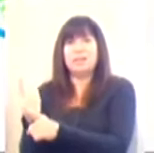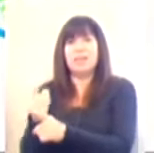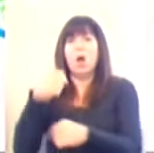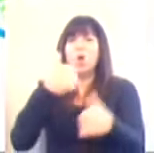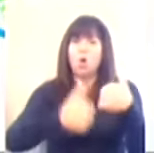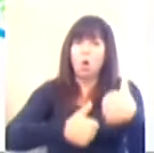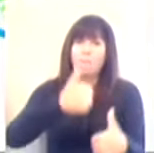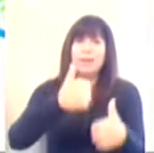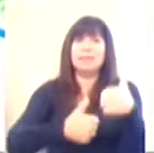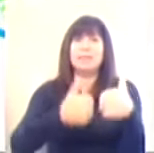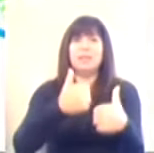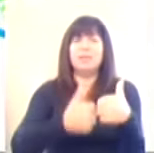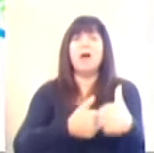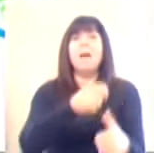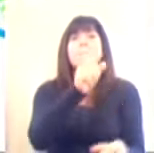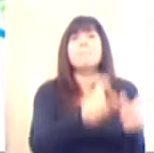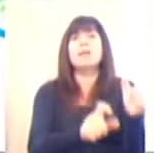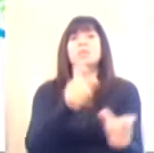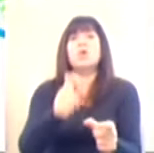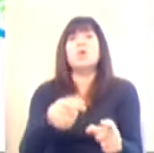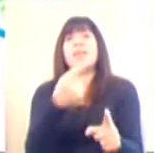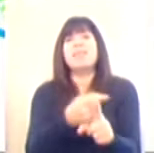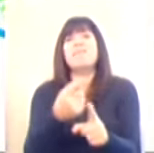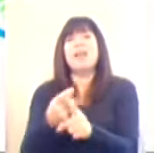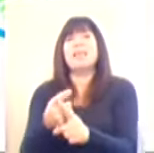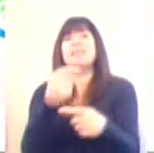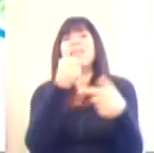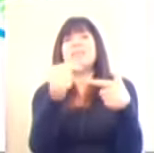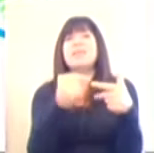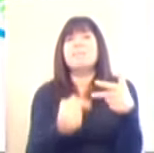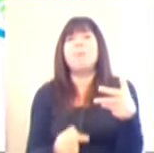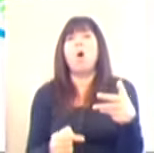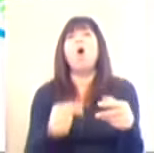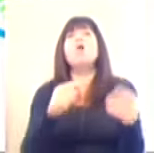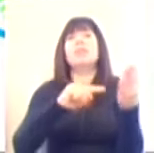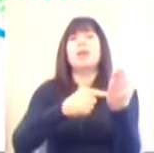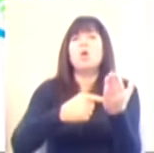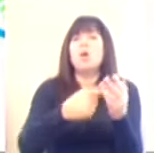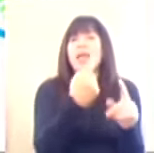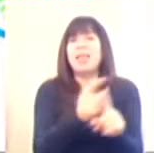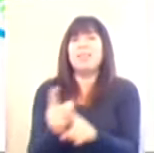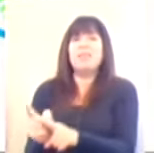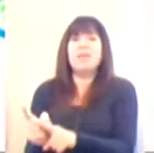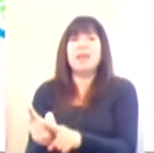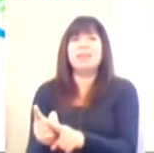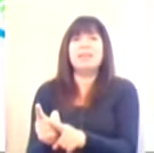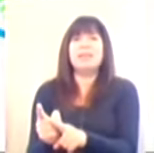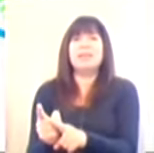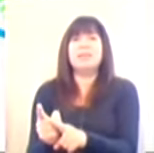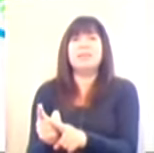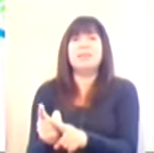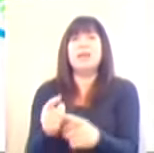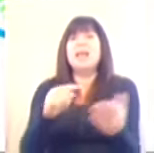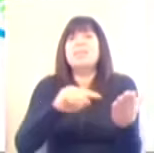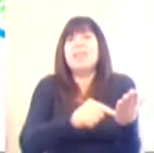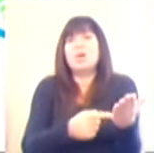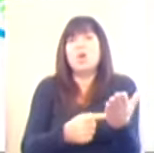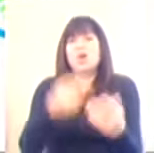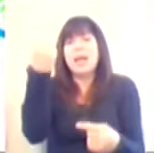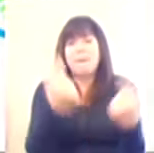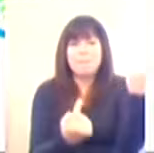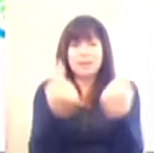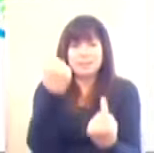competitiva, con actores de distinto tipo, distintas tecnologías, multitecnología, aquí están todas las tecnologías presentes en